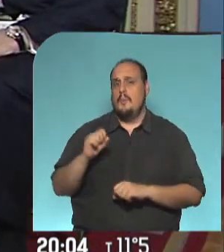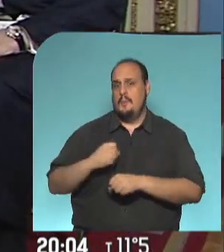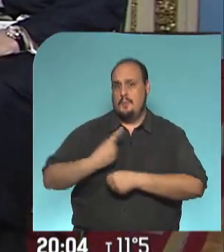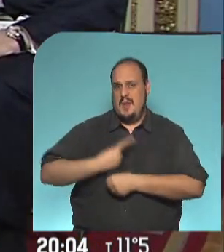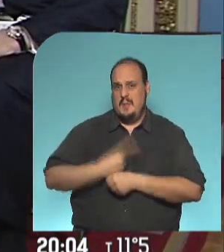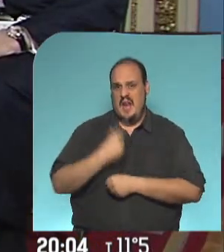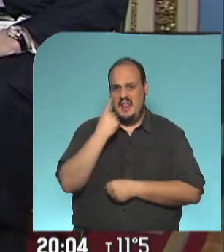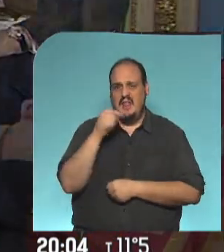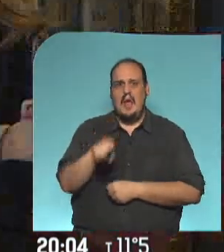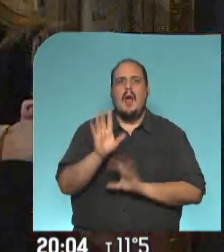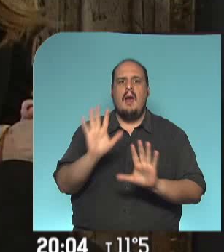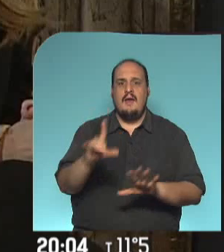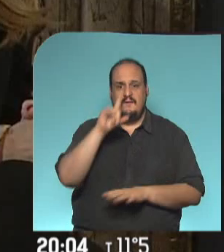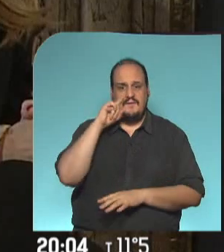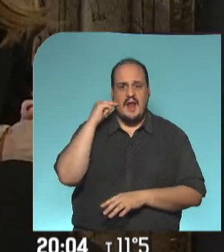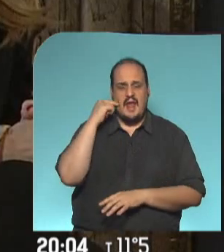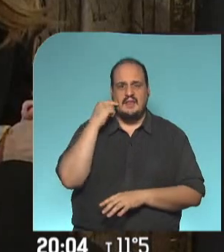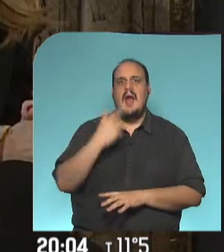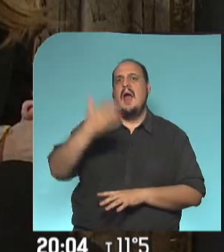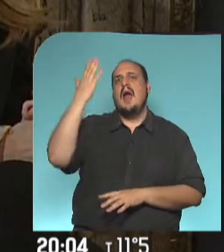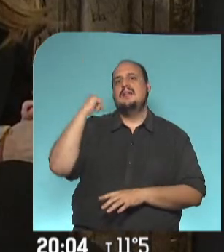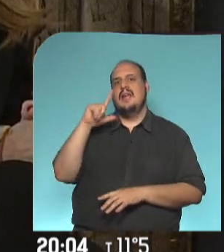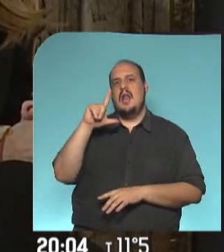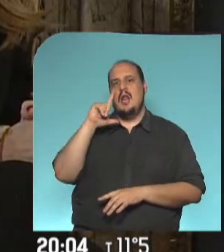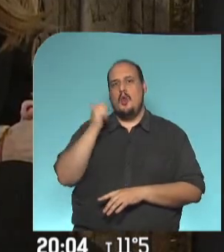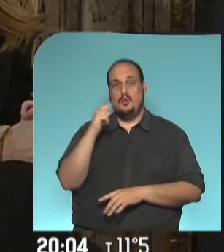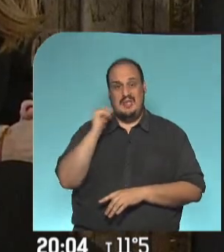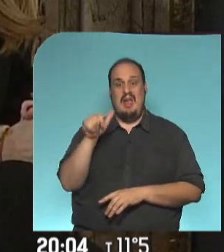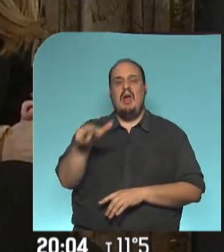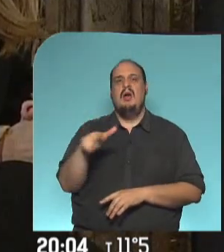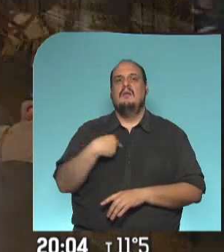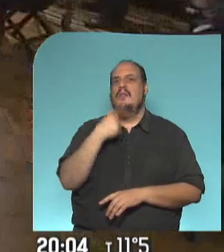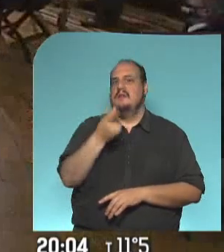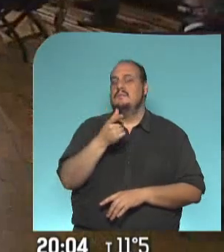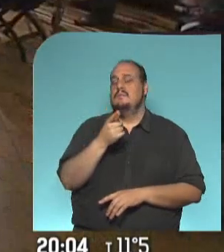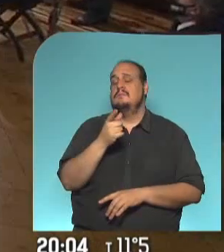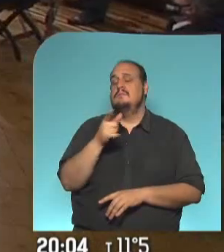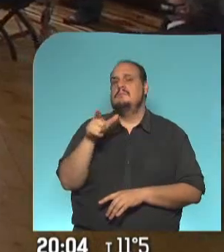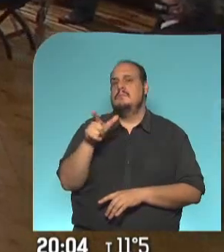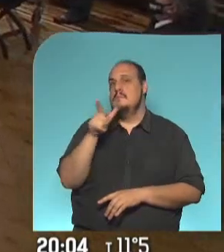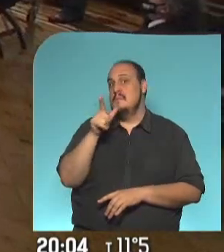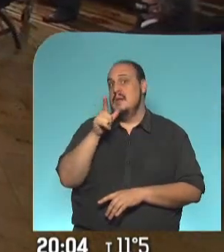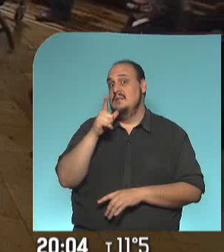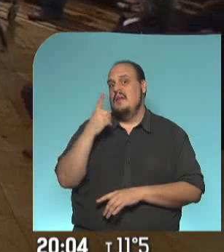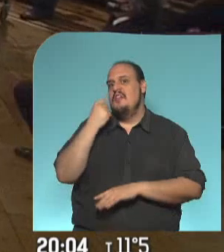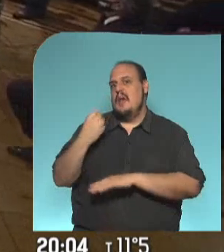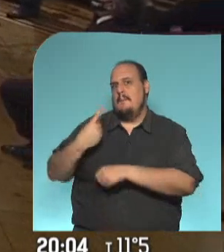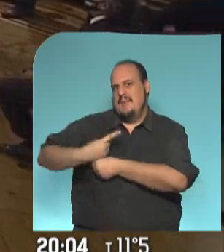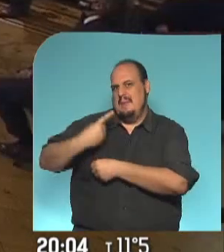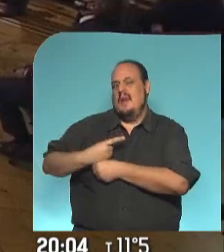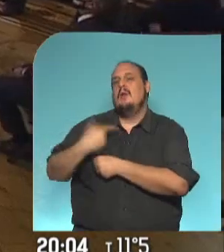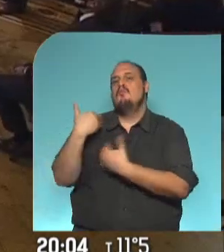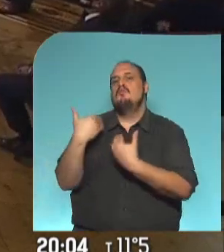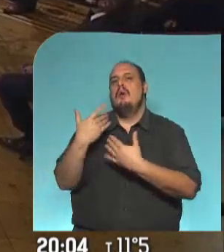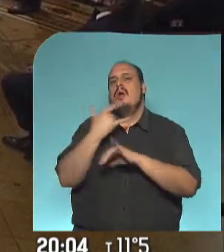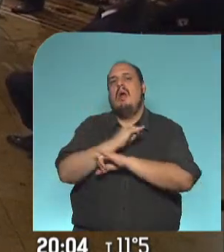con Alberto Fernández. Decíamos ayer con Lucía Isikoff, el día 0 pudo haber sido en la campaña presidencial, o bien en